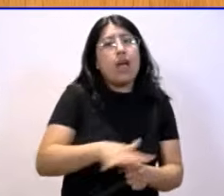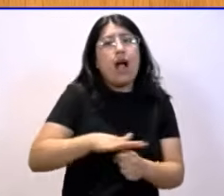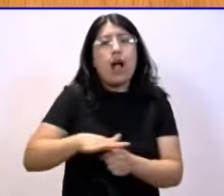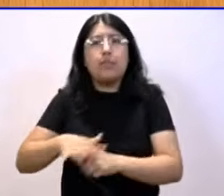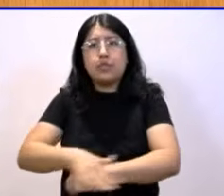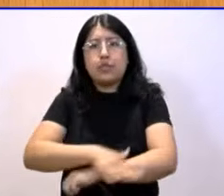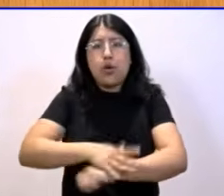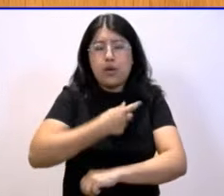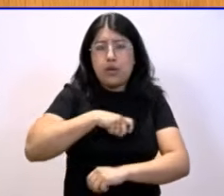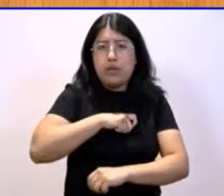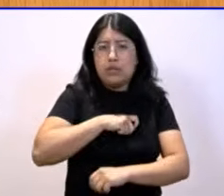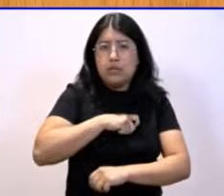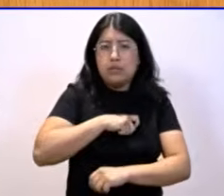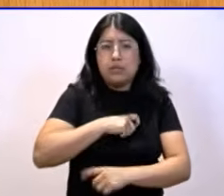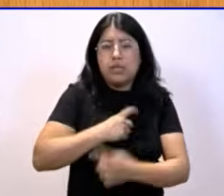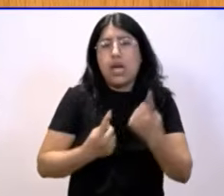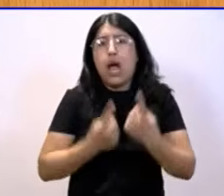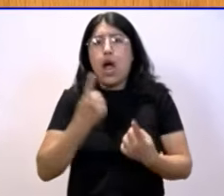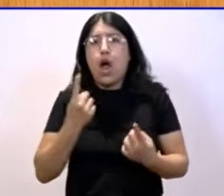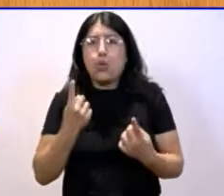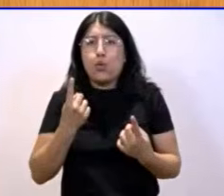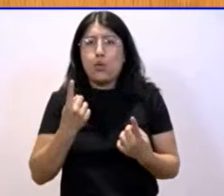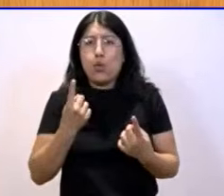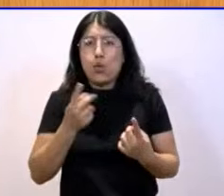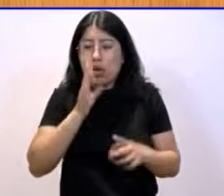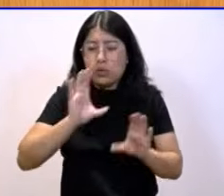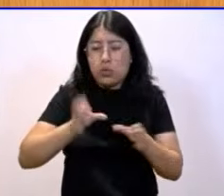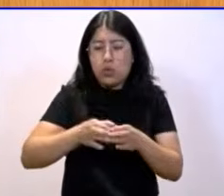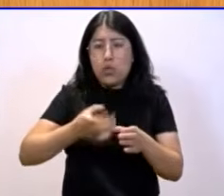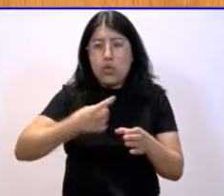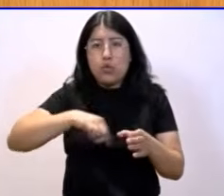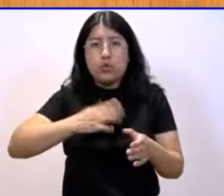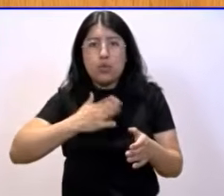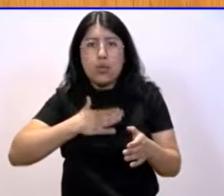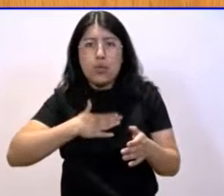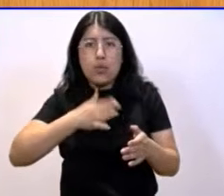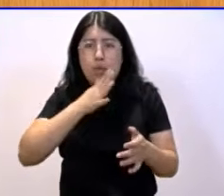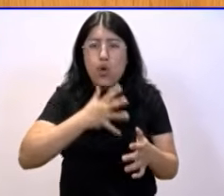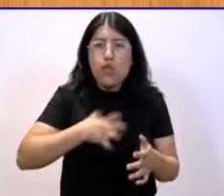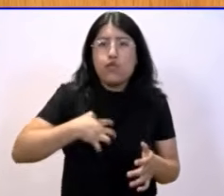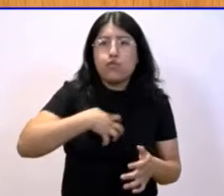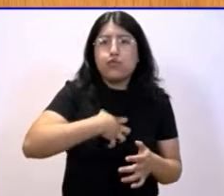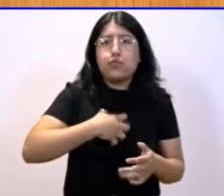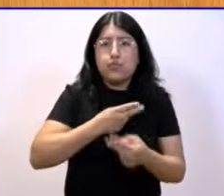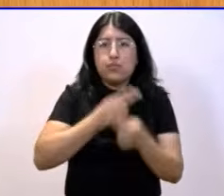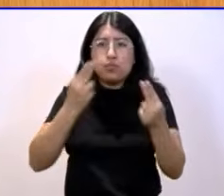España, algunas desde nuestro propio grupo de la Ley de Función Pública, para